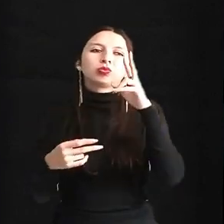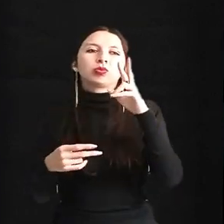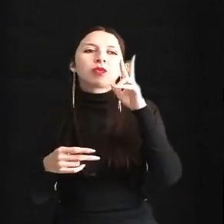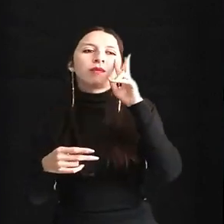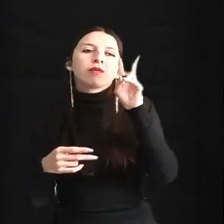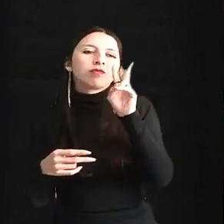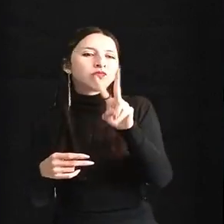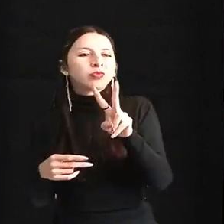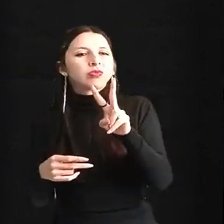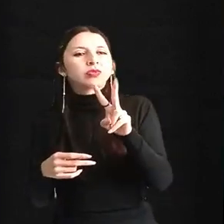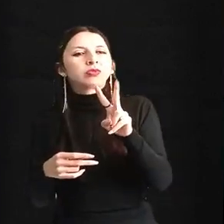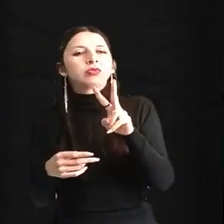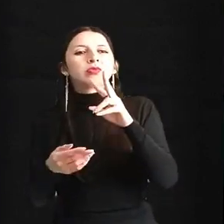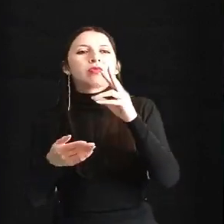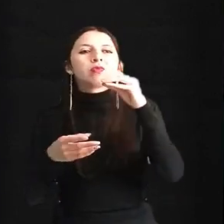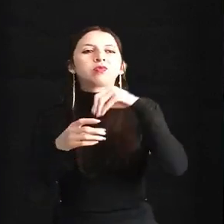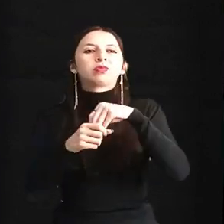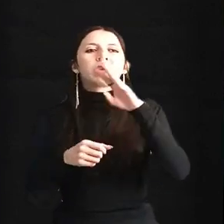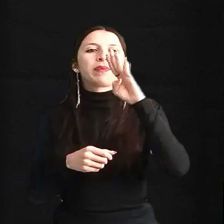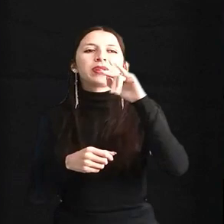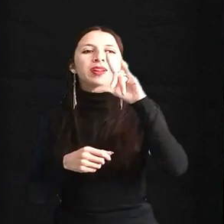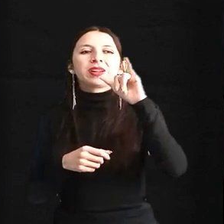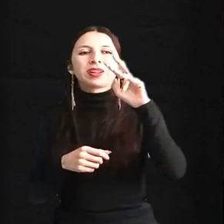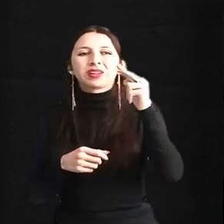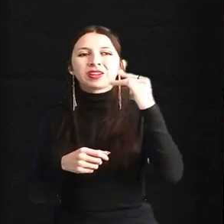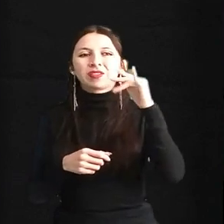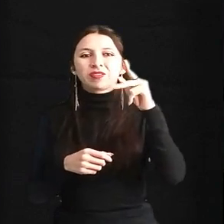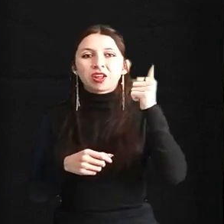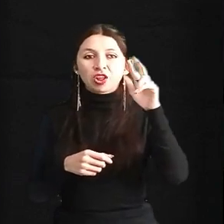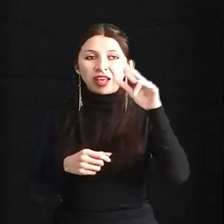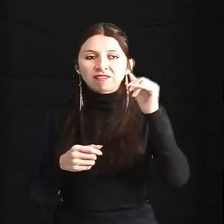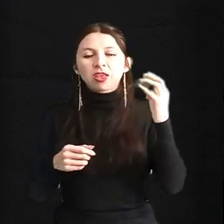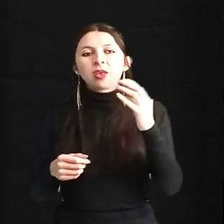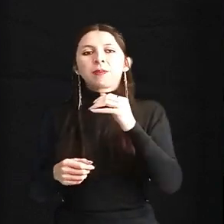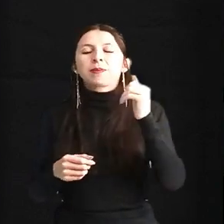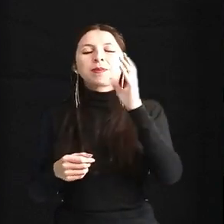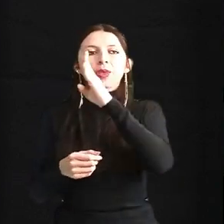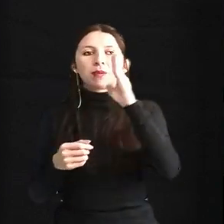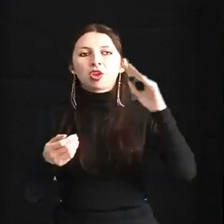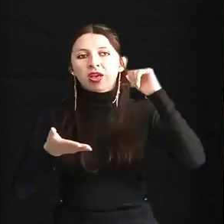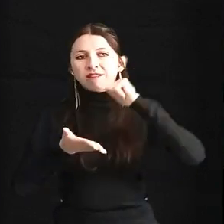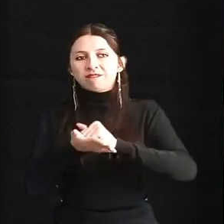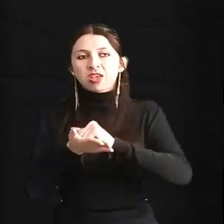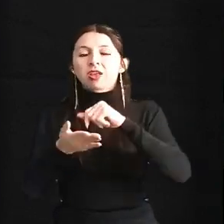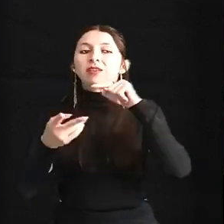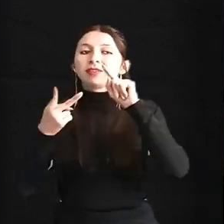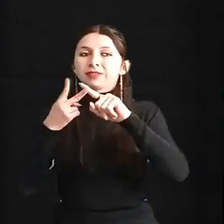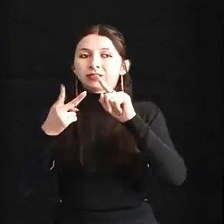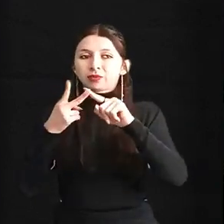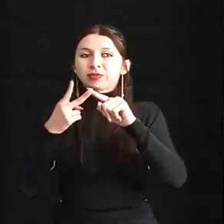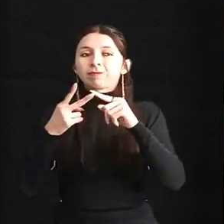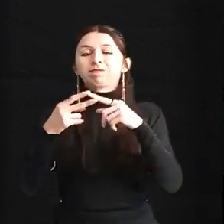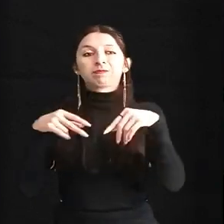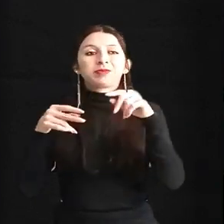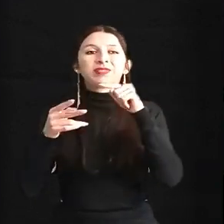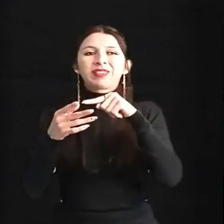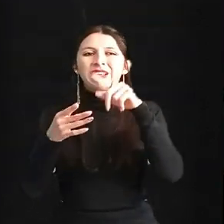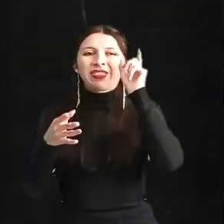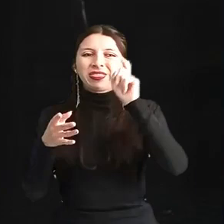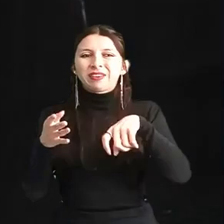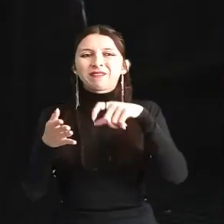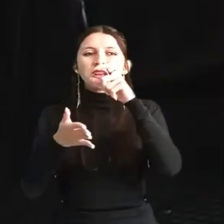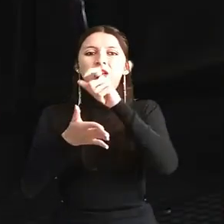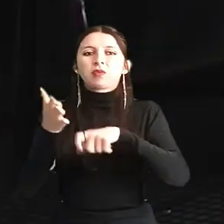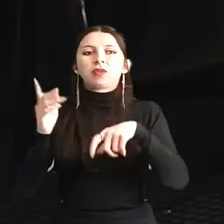de revisión Generalmente recomendamos que estos artículos de revisión sean liderados por un profesional experto en el área porque